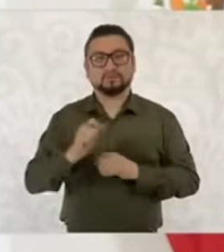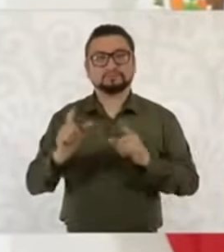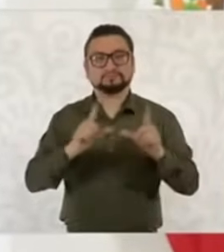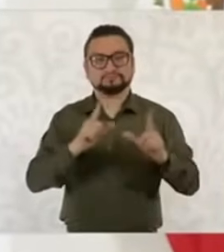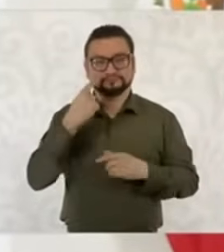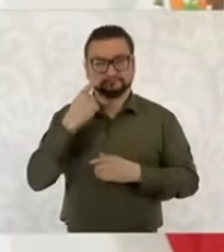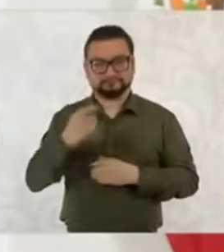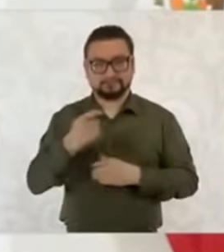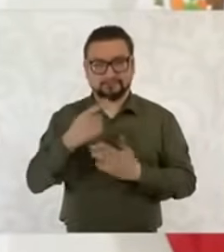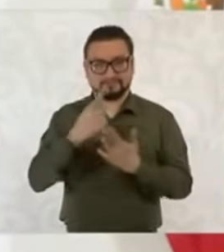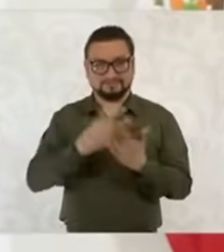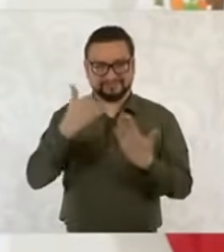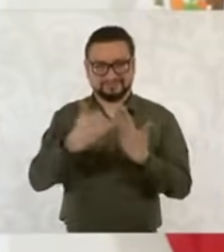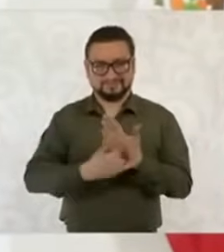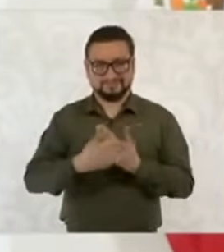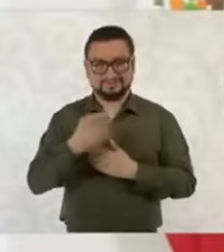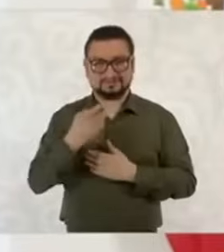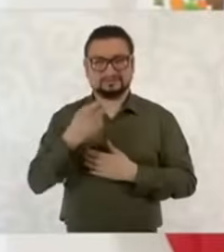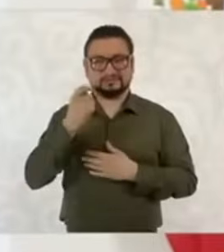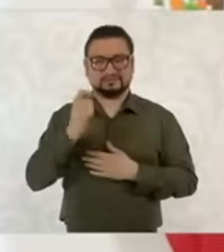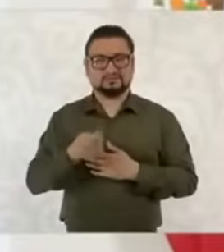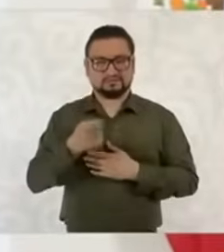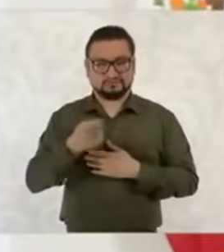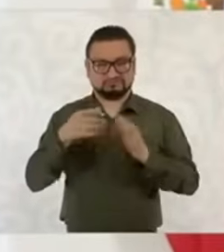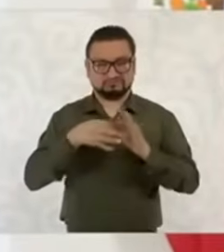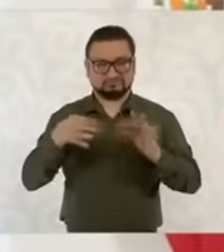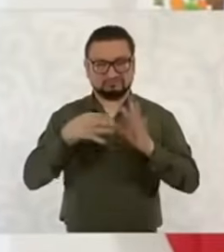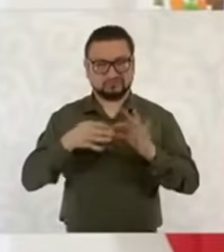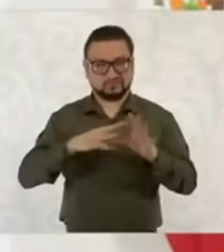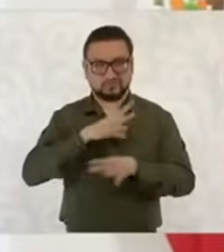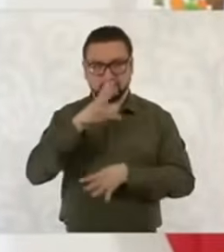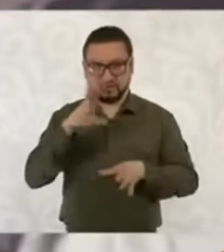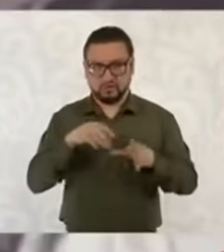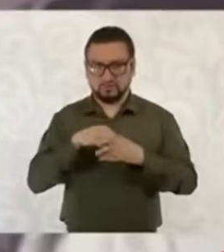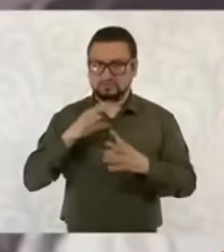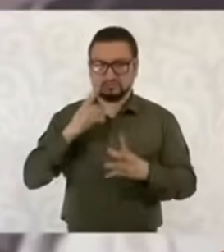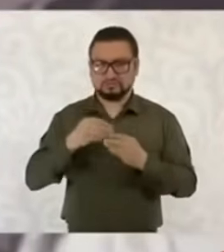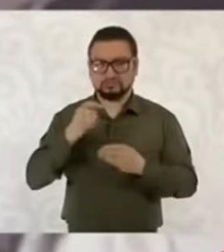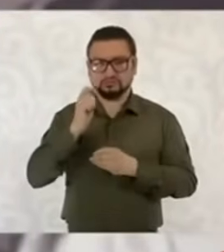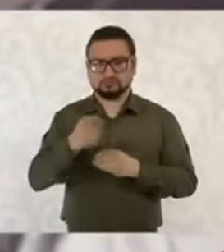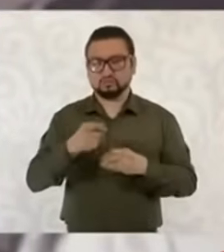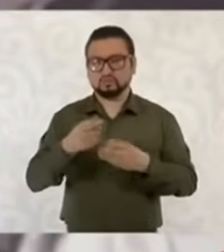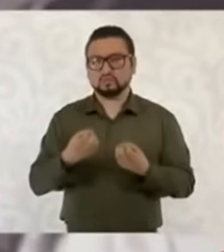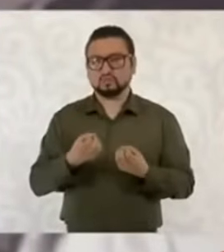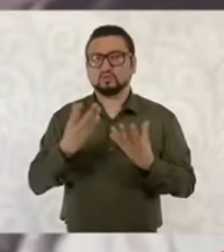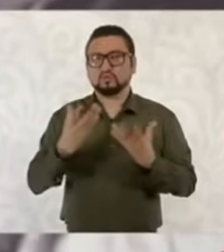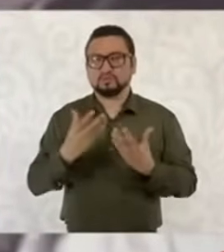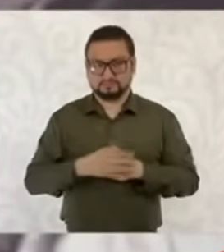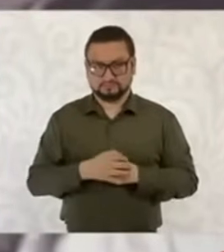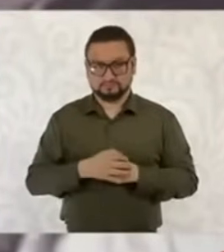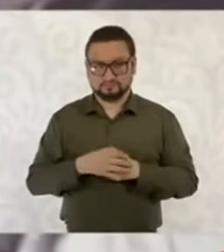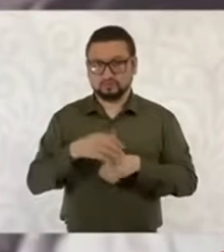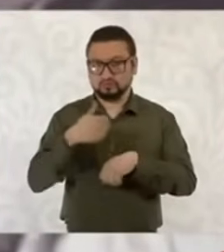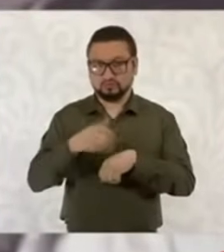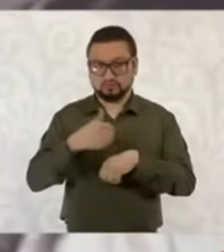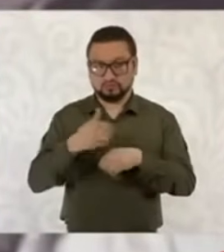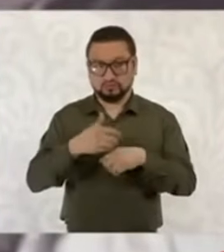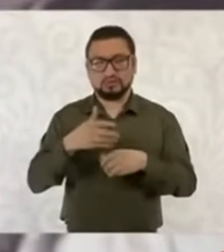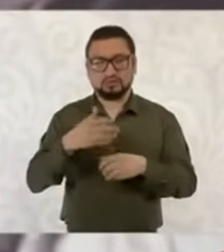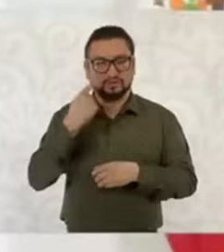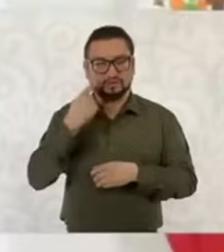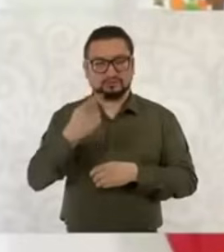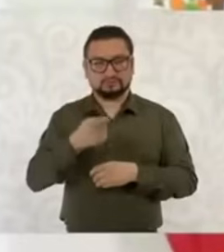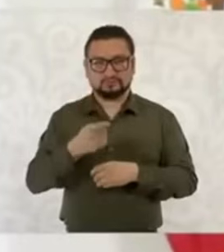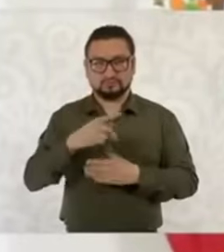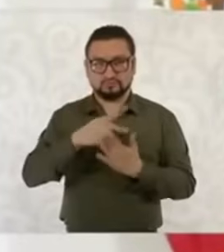Entonces, el proyecto, déjenme totalizar esto, agregarlo en los números más grandes. El